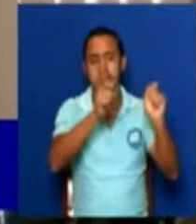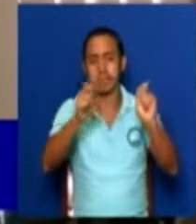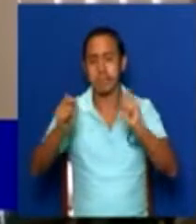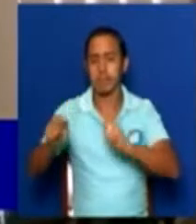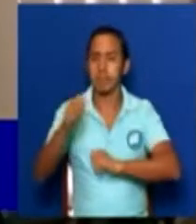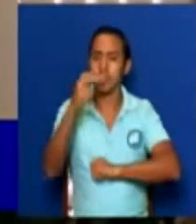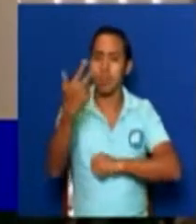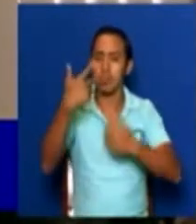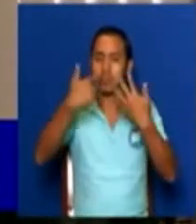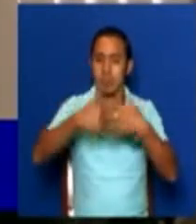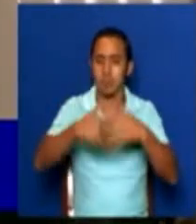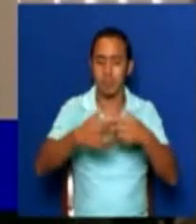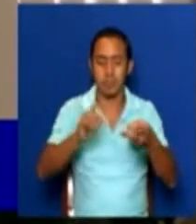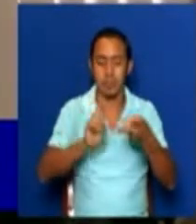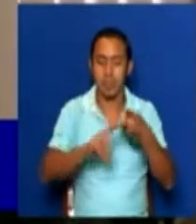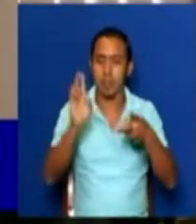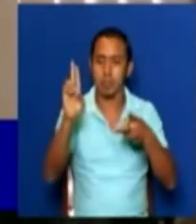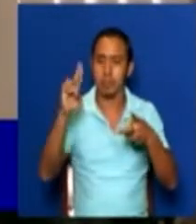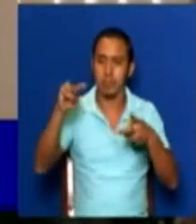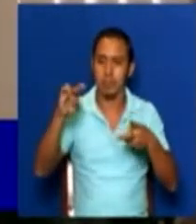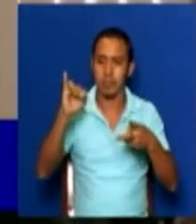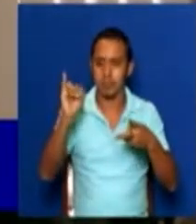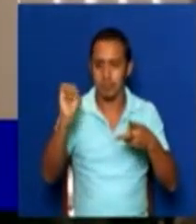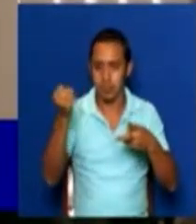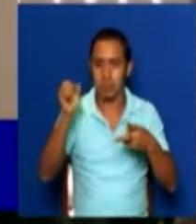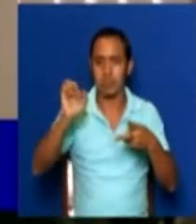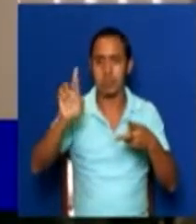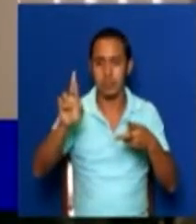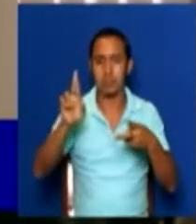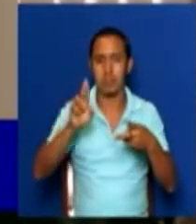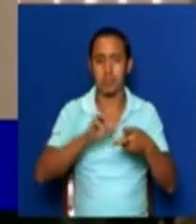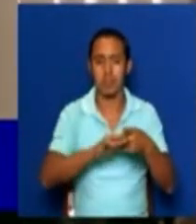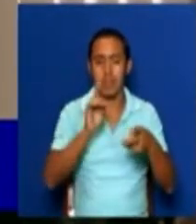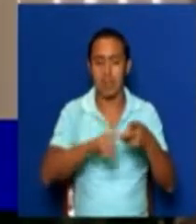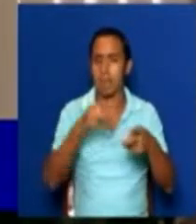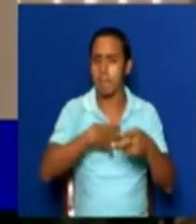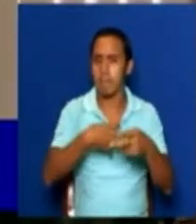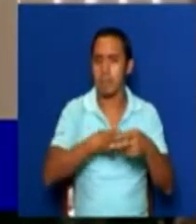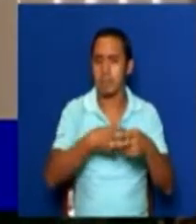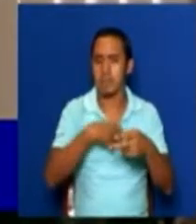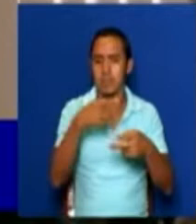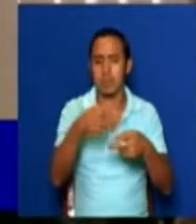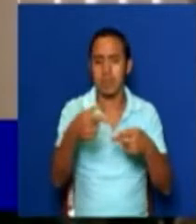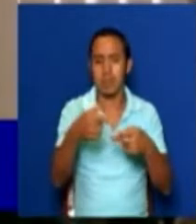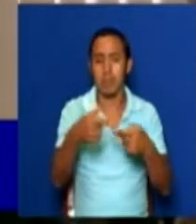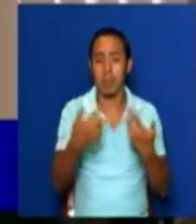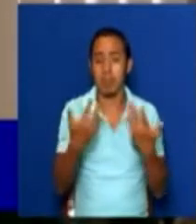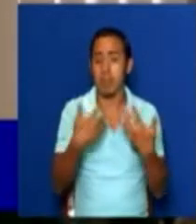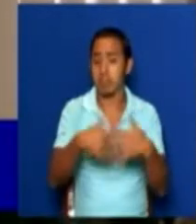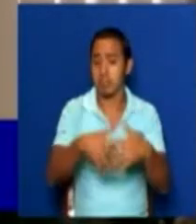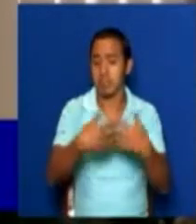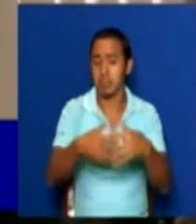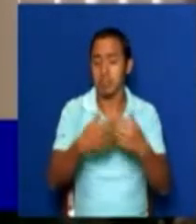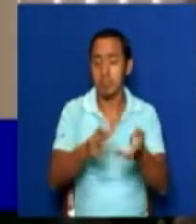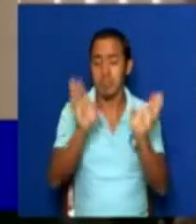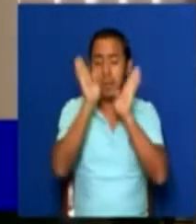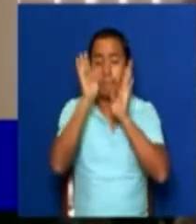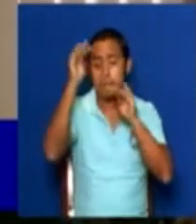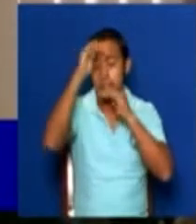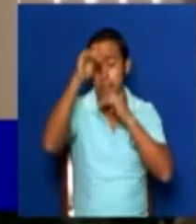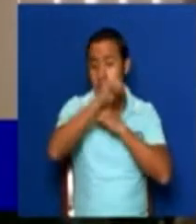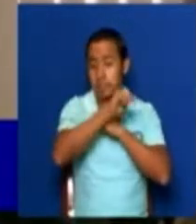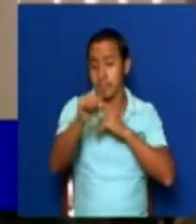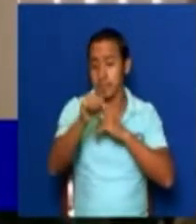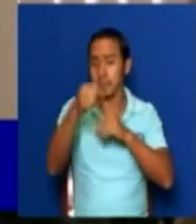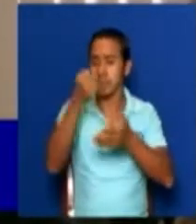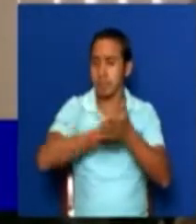Nosotros, junto con UNIRSE, estamos promoviendo, ¿verdad?, el tema de RSE entre las empresas del sector privado, y parte de